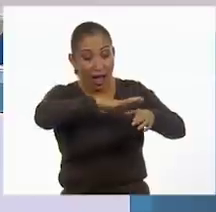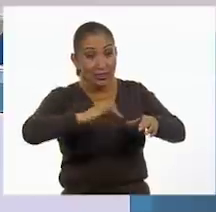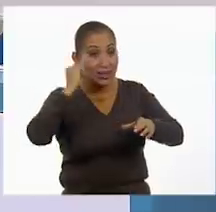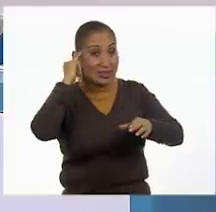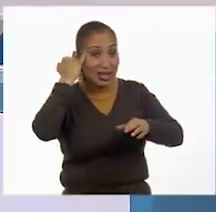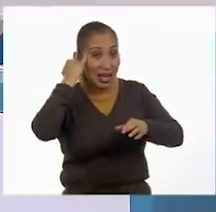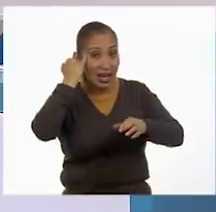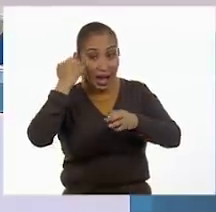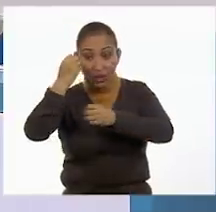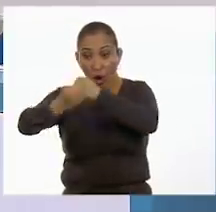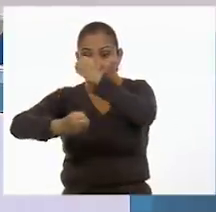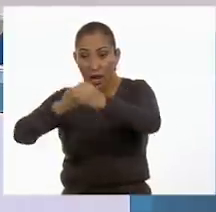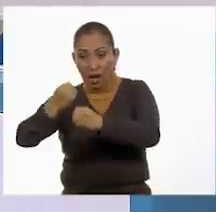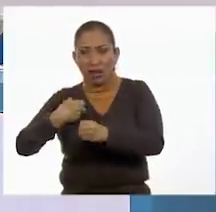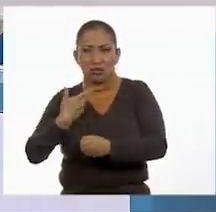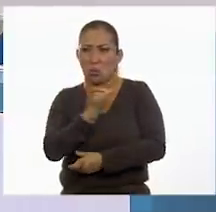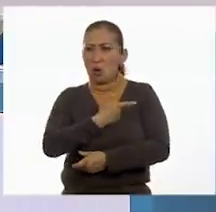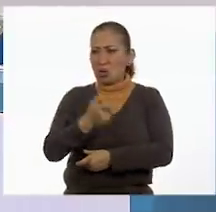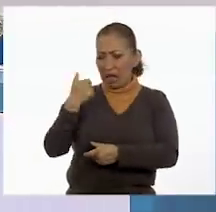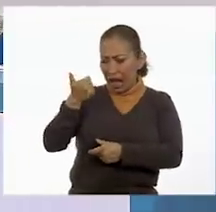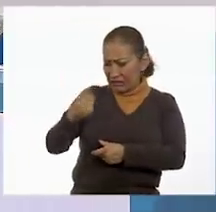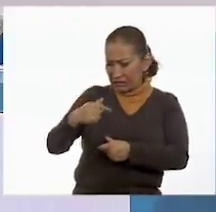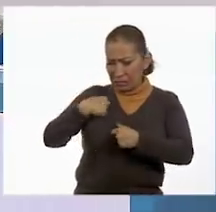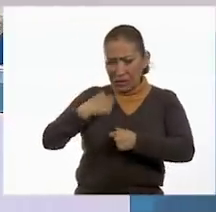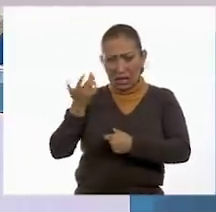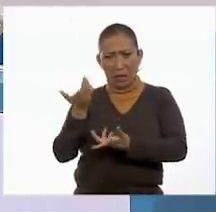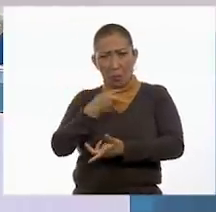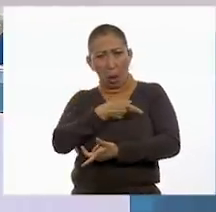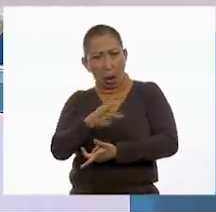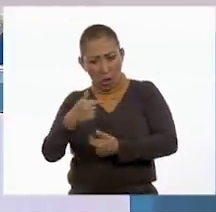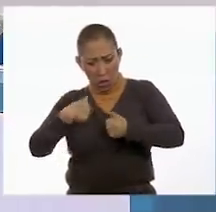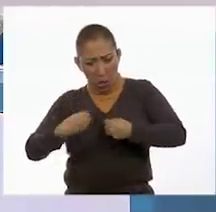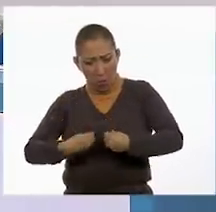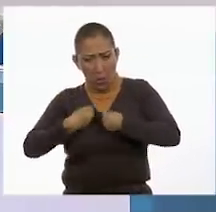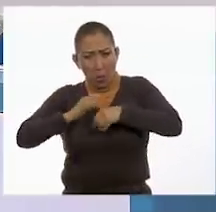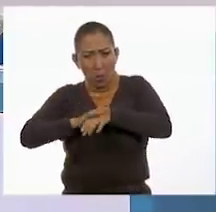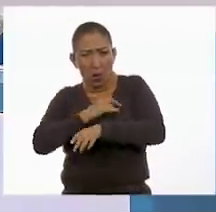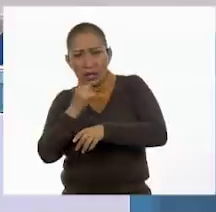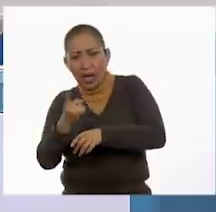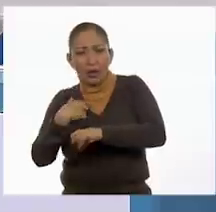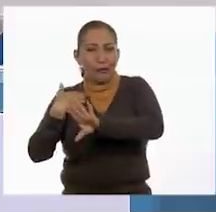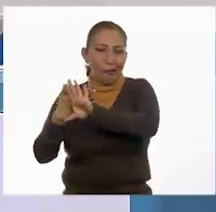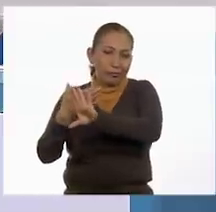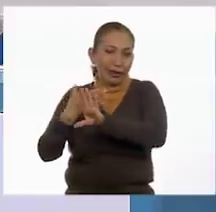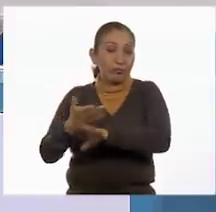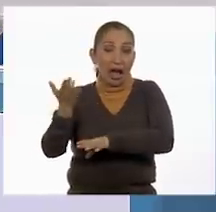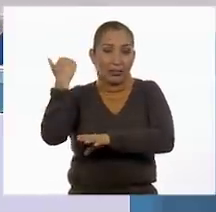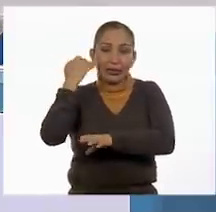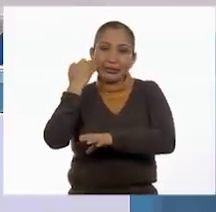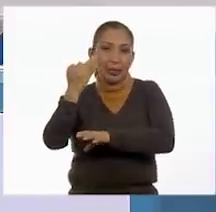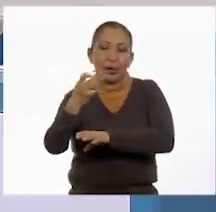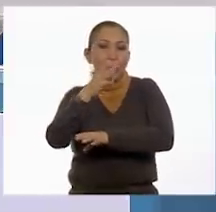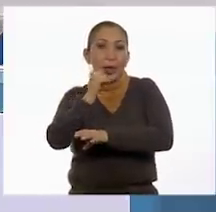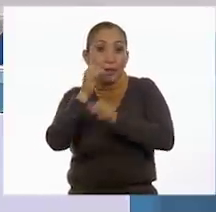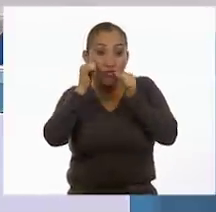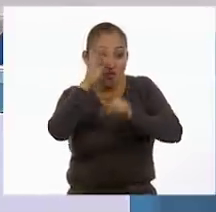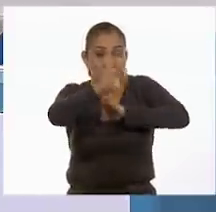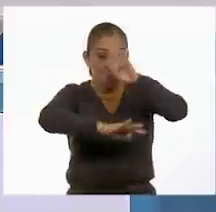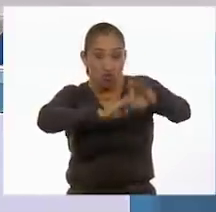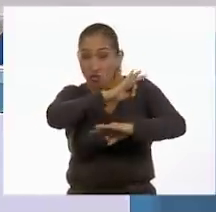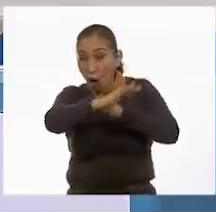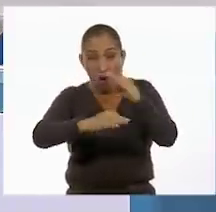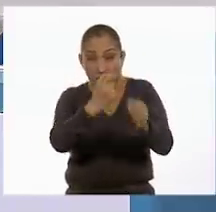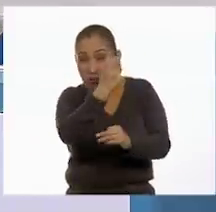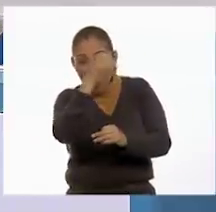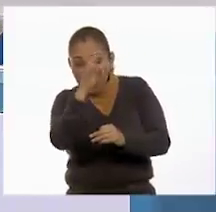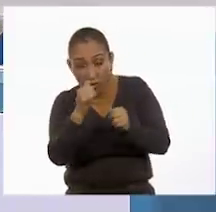obreras protestaron por las terribles condiciones de miseria en las que vivían. Aunque en aquella época no pudieron ser atendidas las